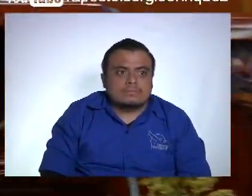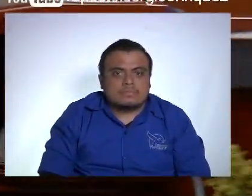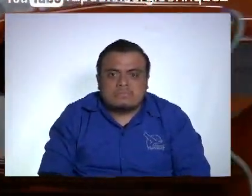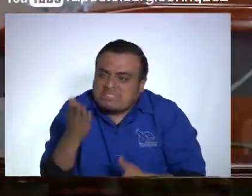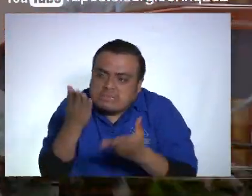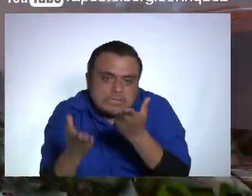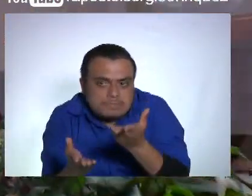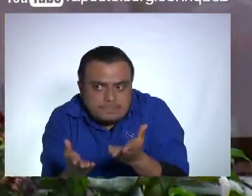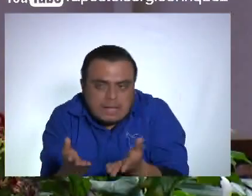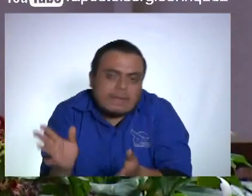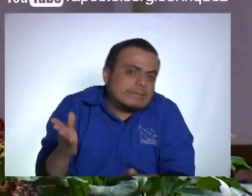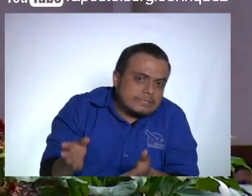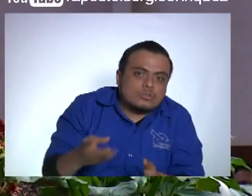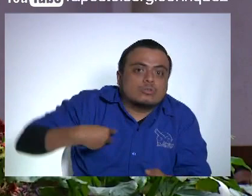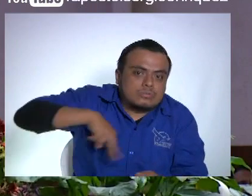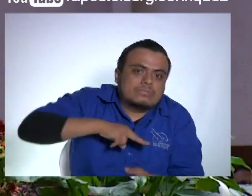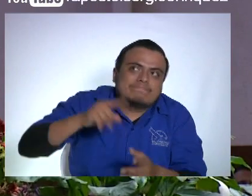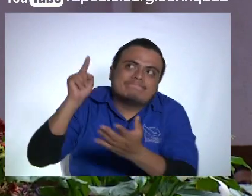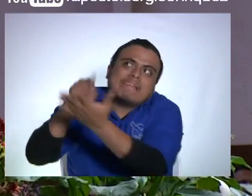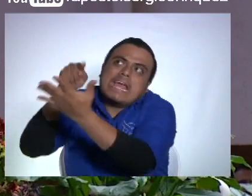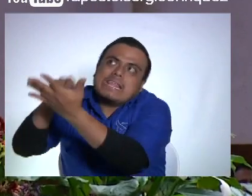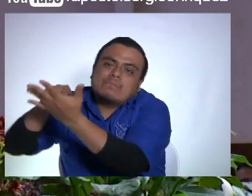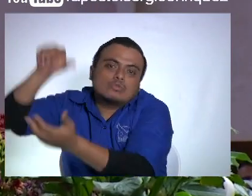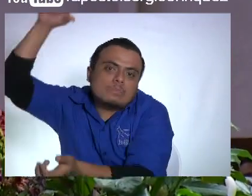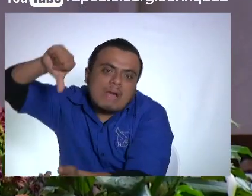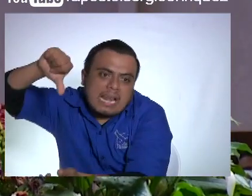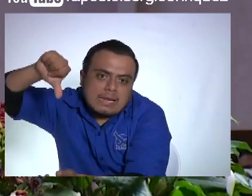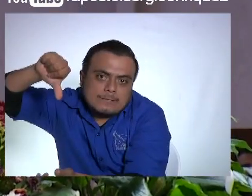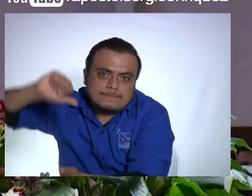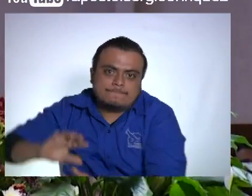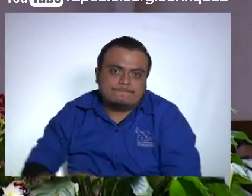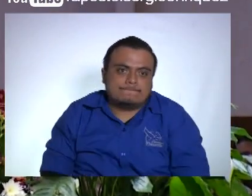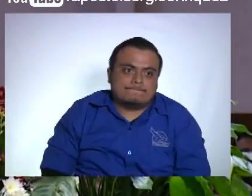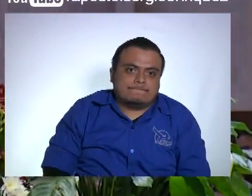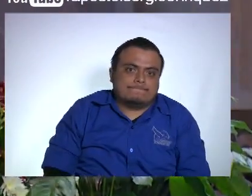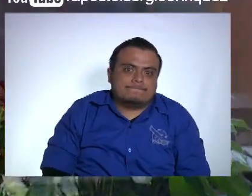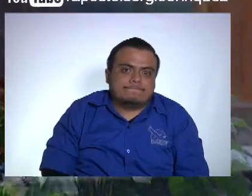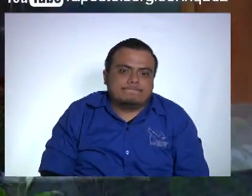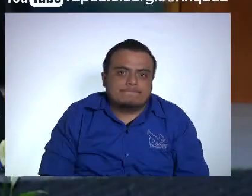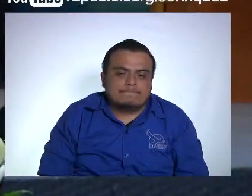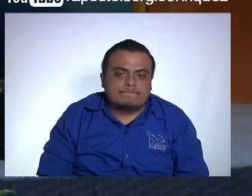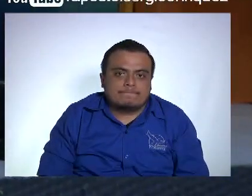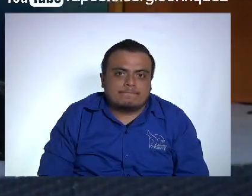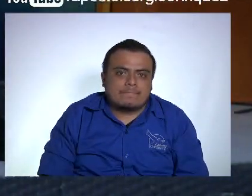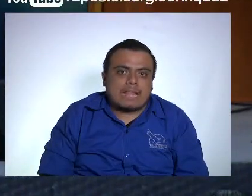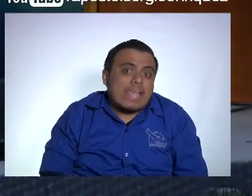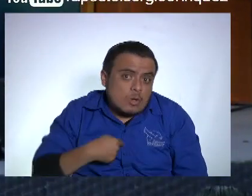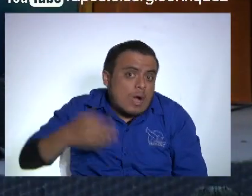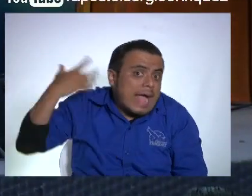mal, hermano. Se lo digo yo por experiencia propia. Hace años con mi